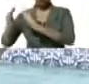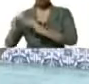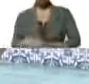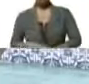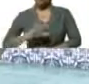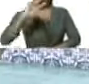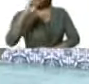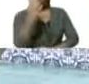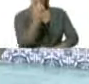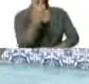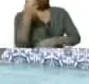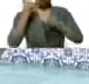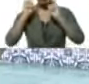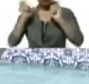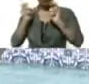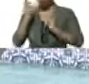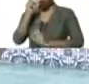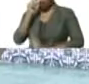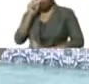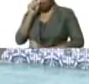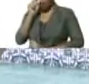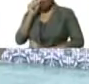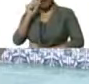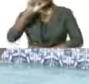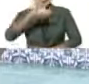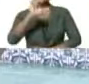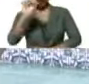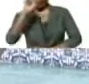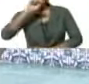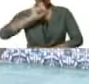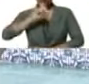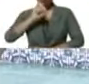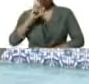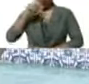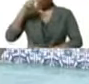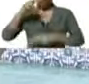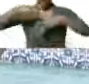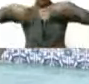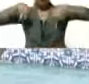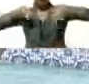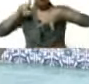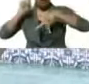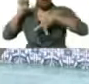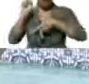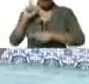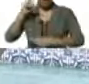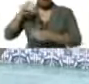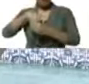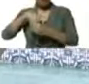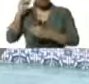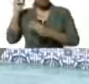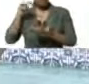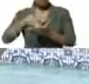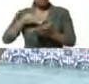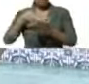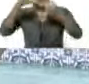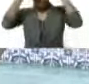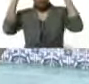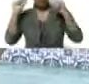segundo caso, un masculino de 31 años, habitante de Miranda, enfermero de un centro